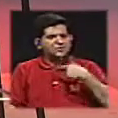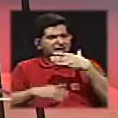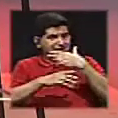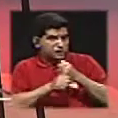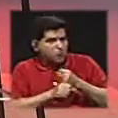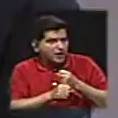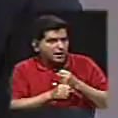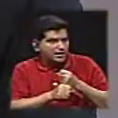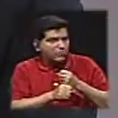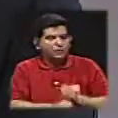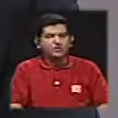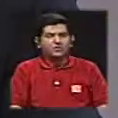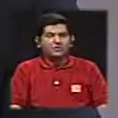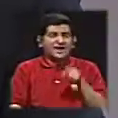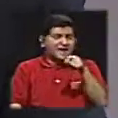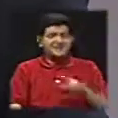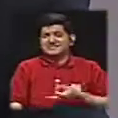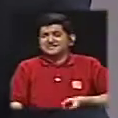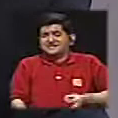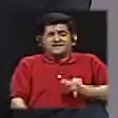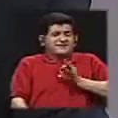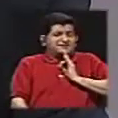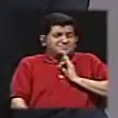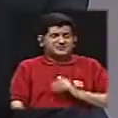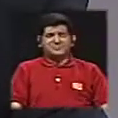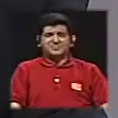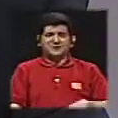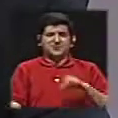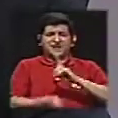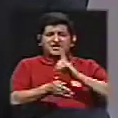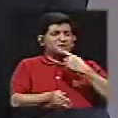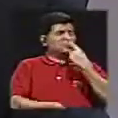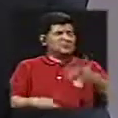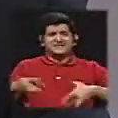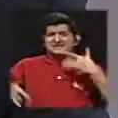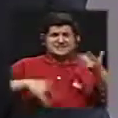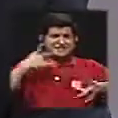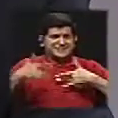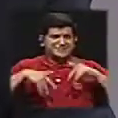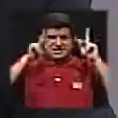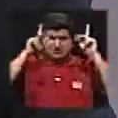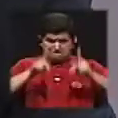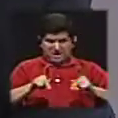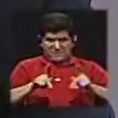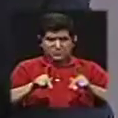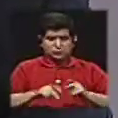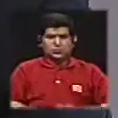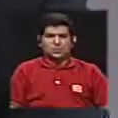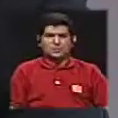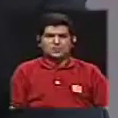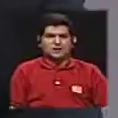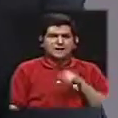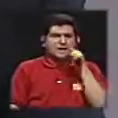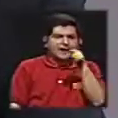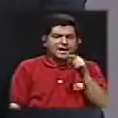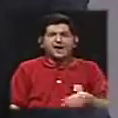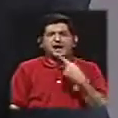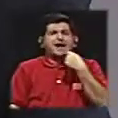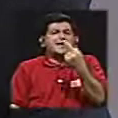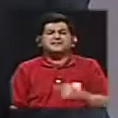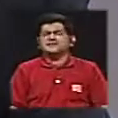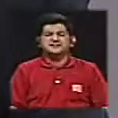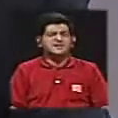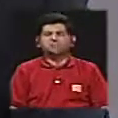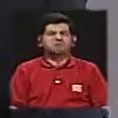si esa desilusión que el doctor decía que sentía cuando alguien estaba diciendo que